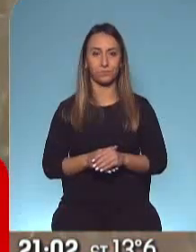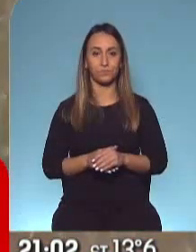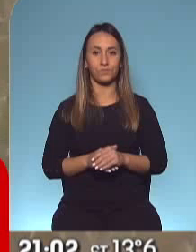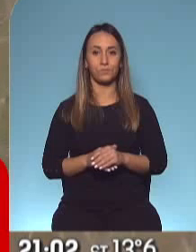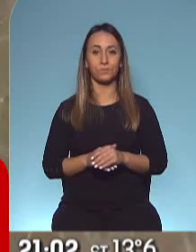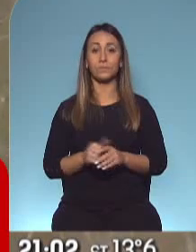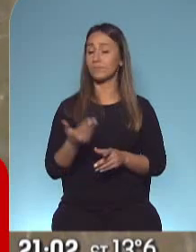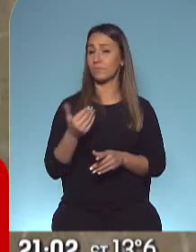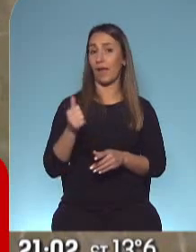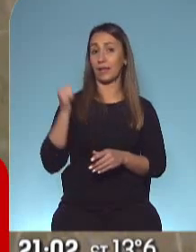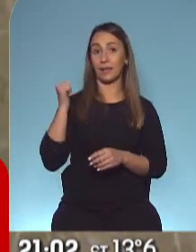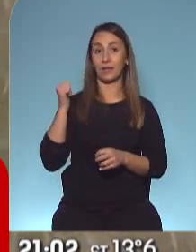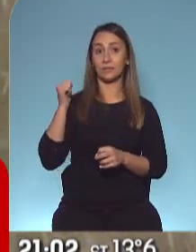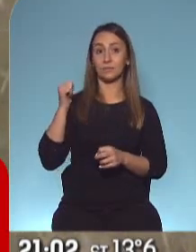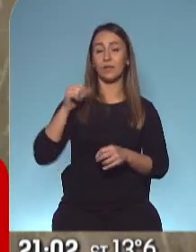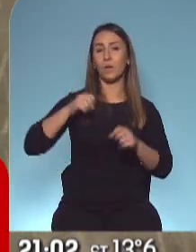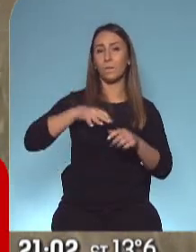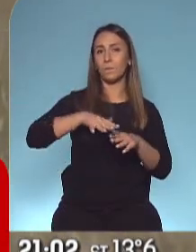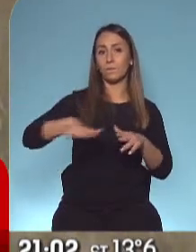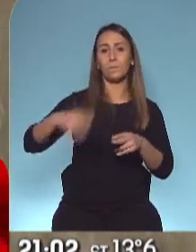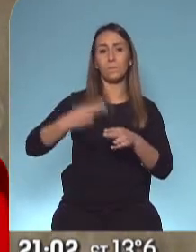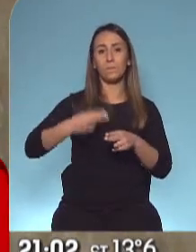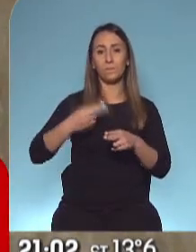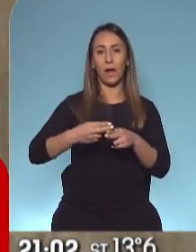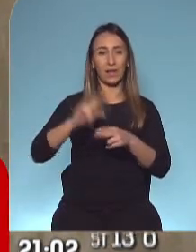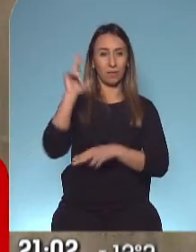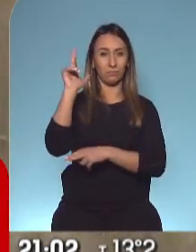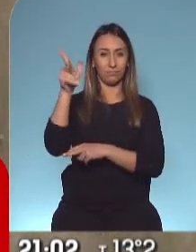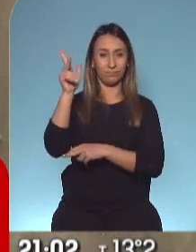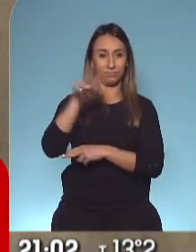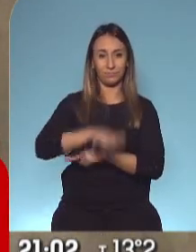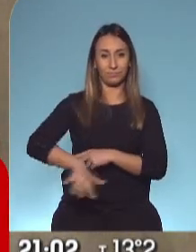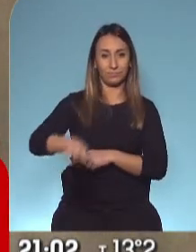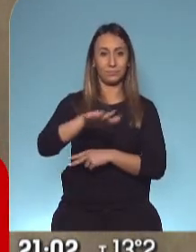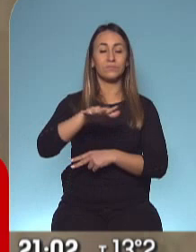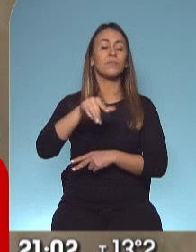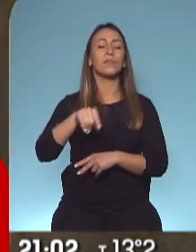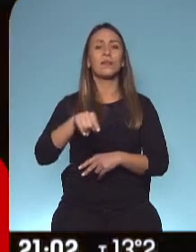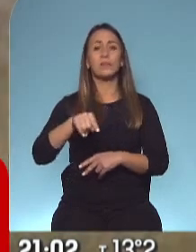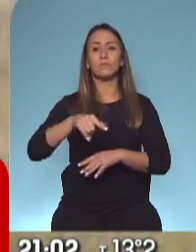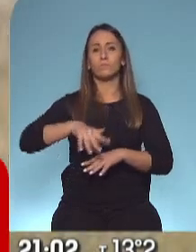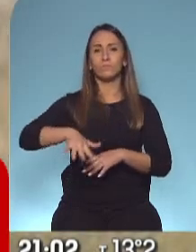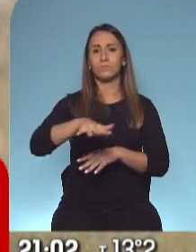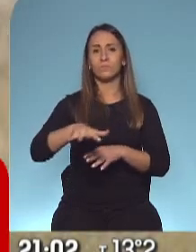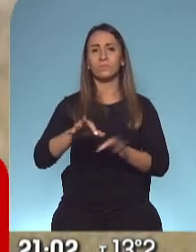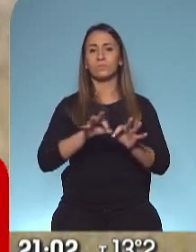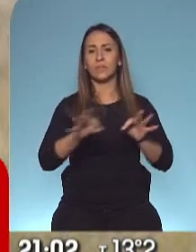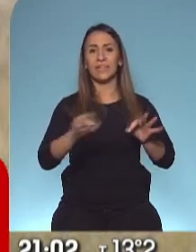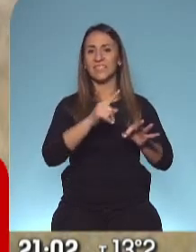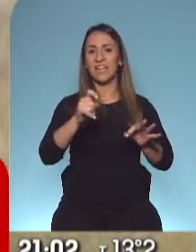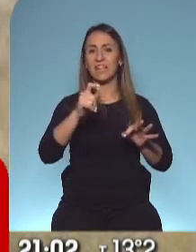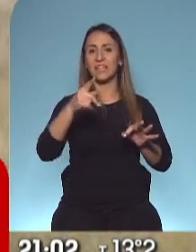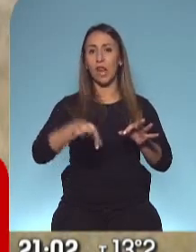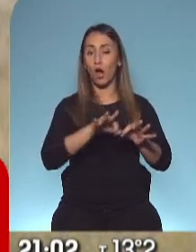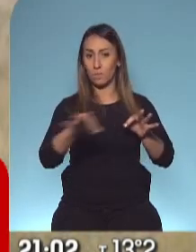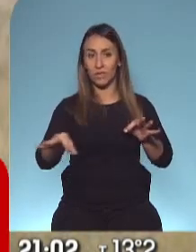A mis espaldas se encuentra el Parque Eólico Vientos del Secano. Está ubicado a poco más de 100 kilómetros de la